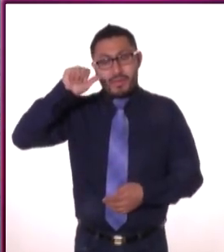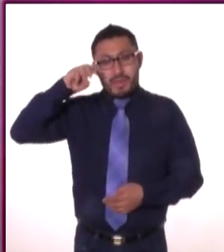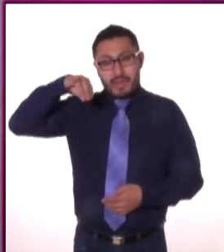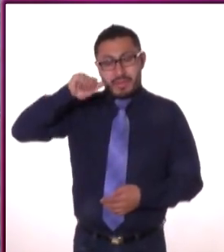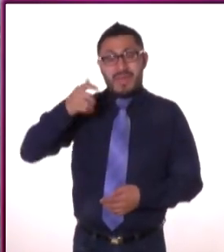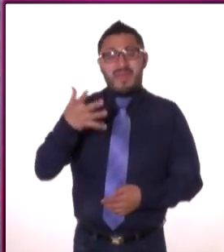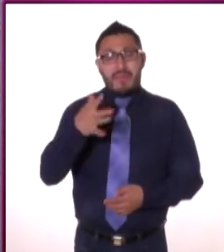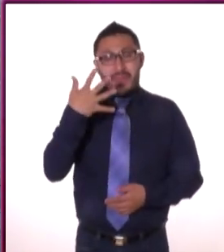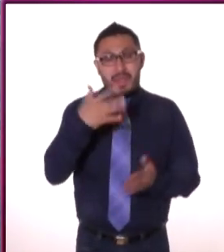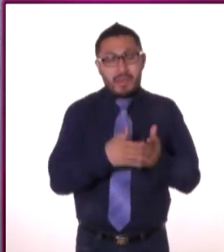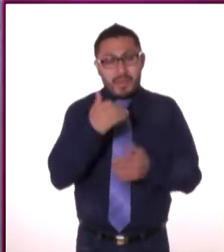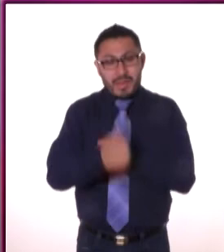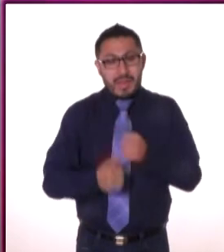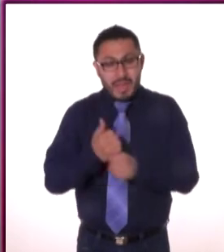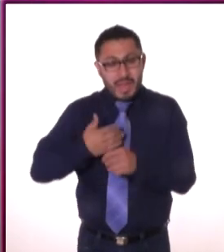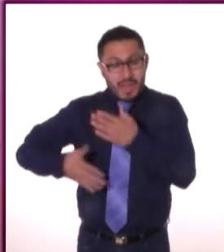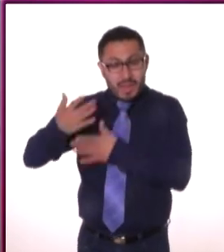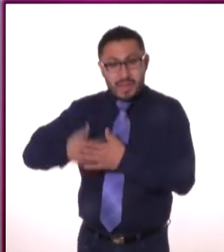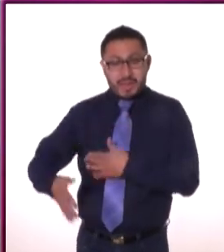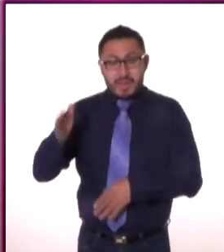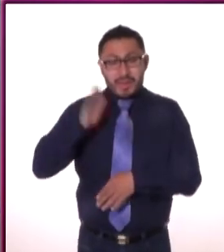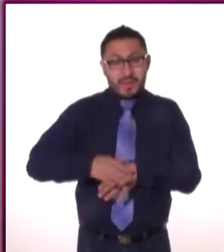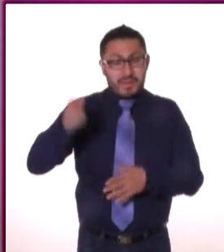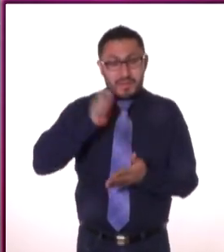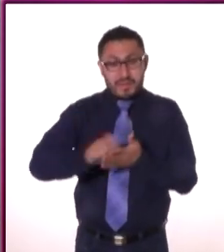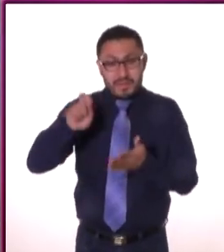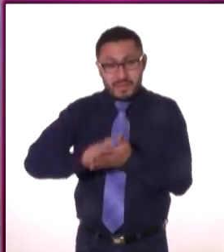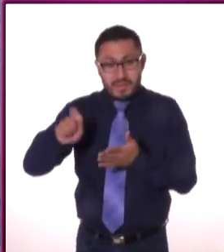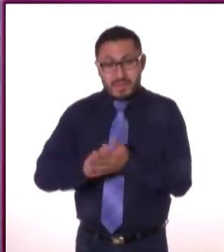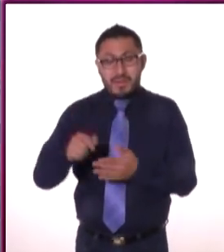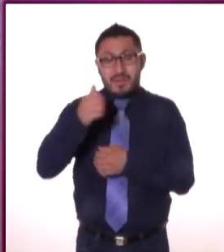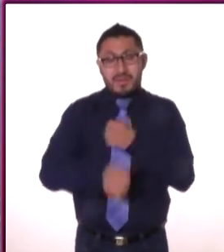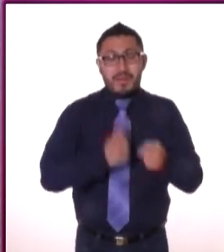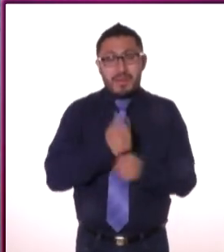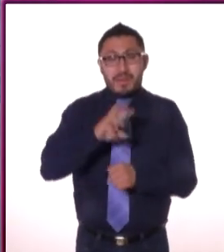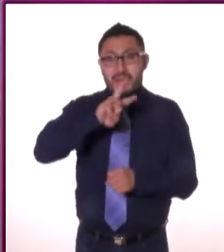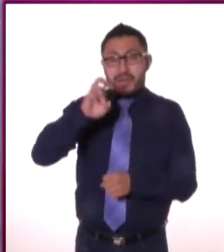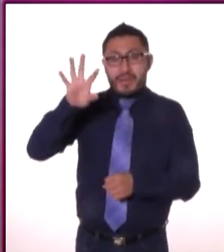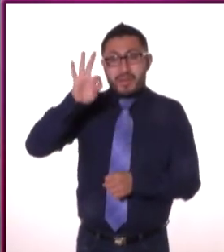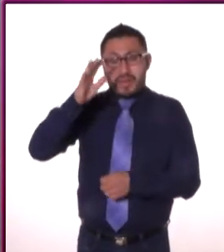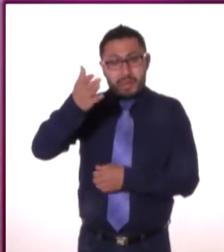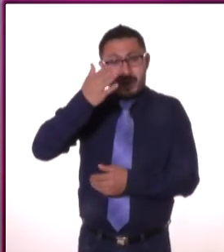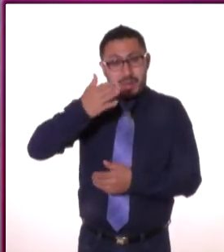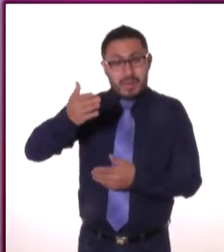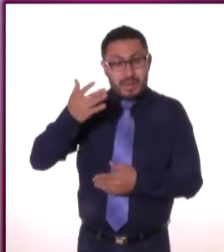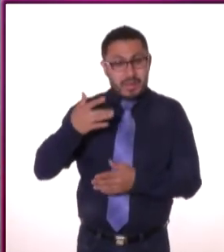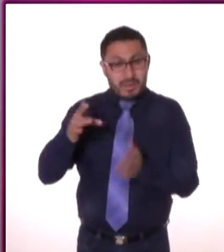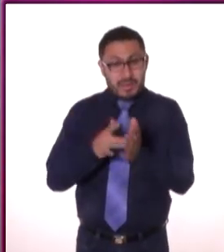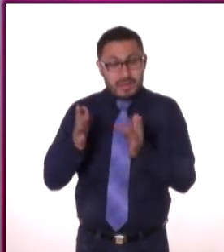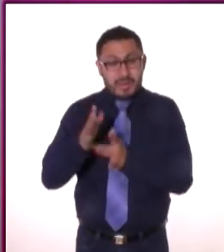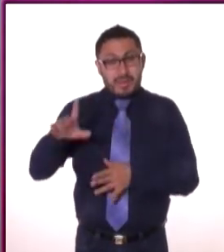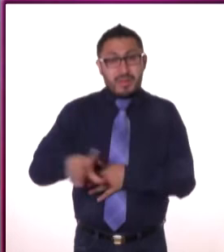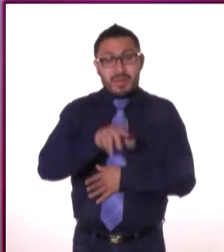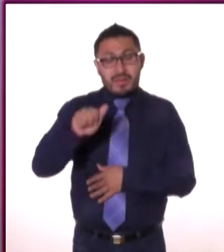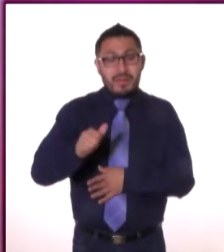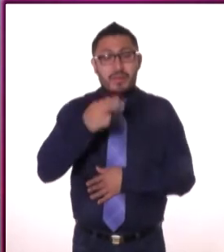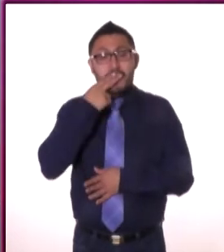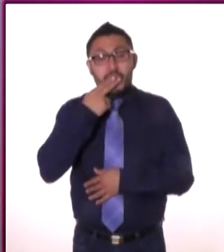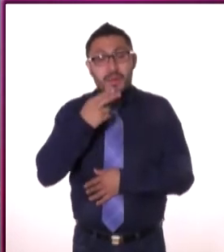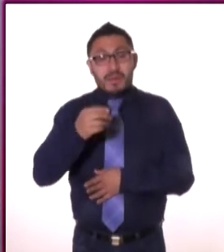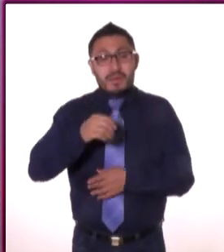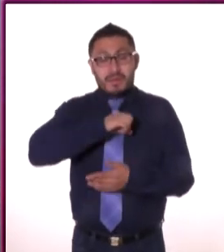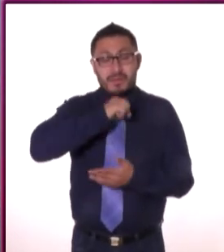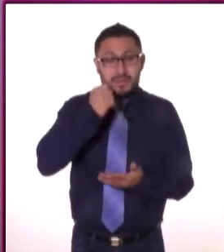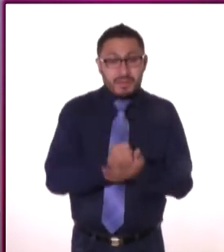unos 5000 años. Y su mención más antigua en un manuscrito ocurrió en el año 340 de nuestra era, cuando Arquímedes utilizó